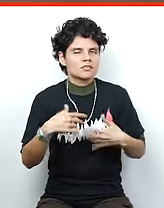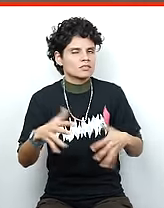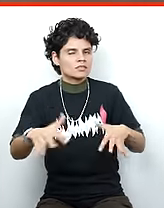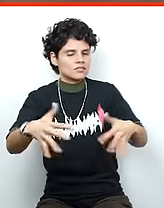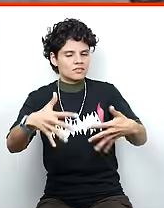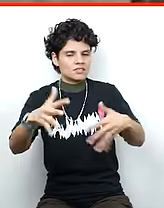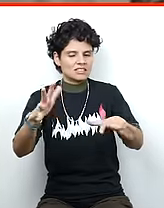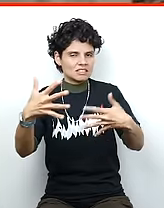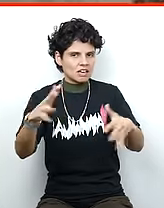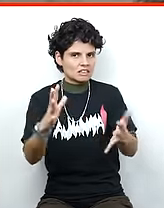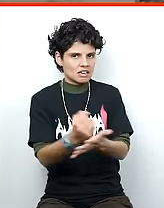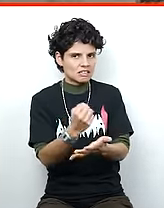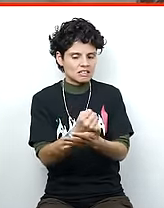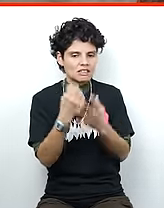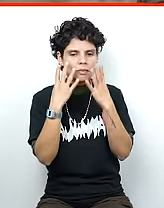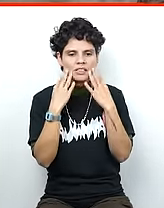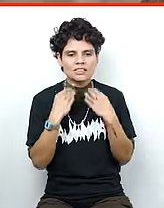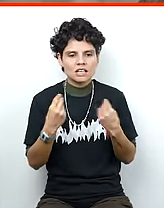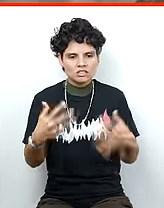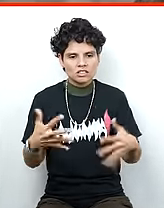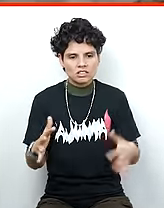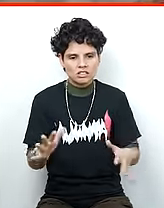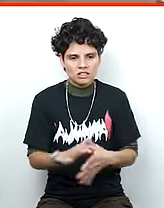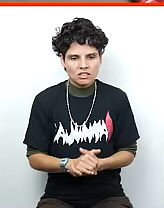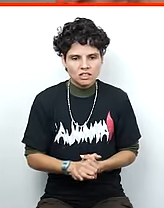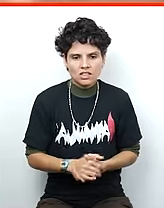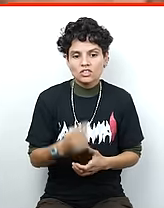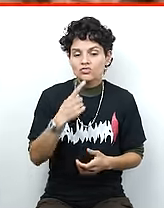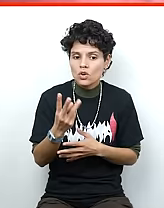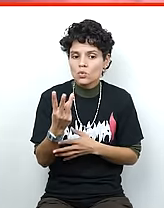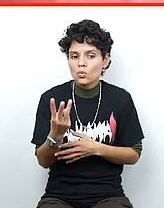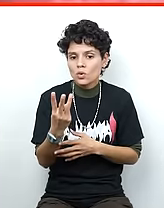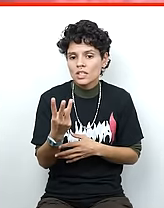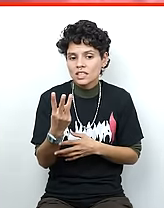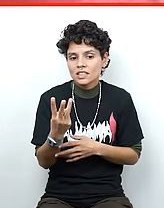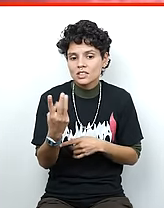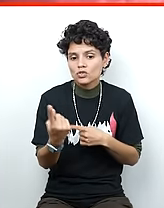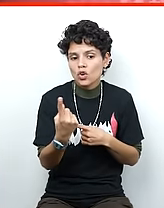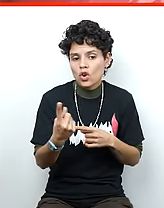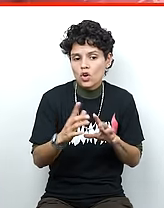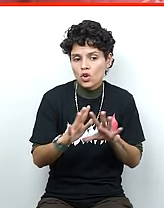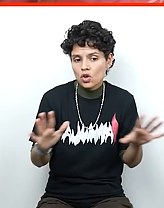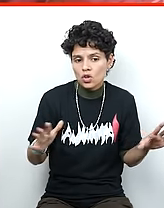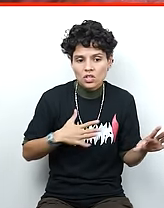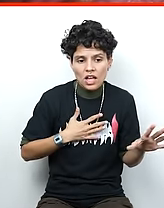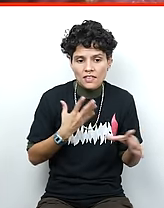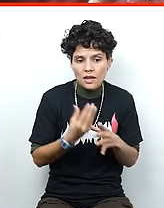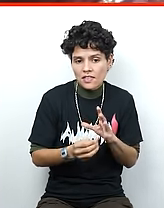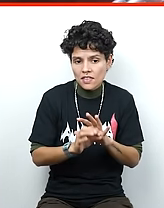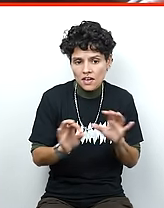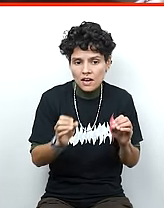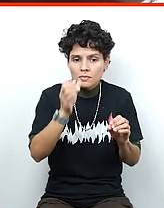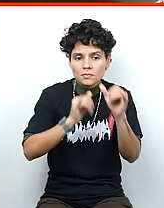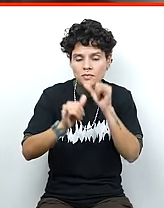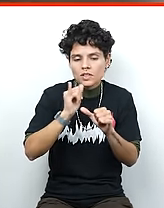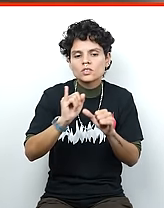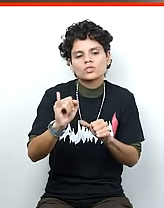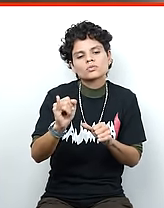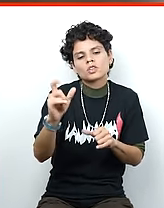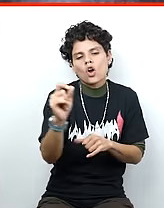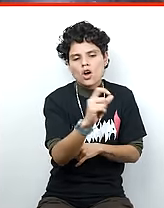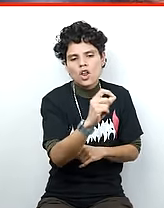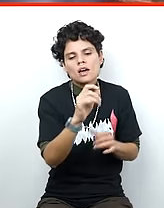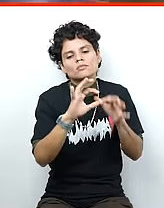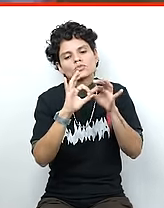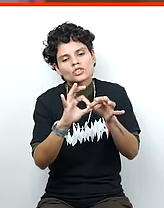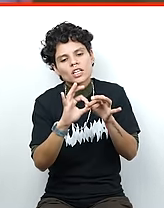mal ya me salió. Tío. No, ya está listo, ya está. Oye, tengo aquí mi Coca-Cola, aquí tenemos nuestra Coca-Cola retornable sin azúcar, le agradecemos